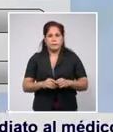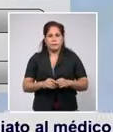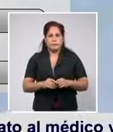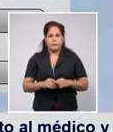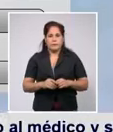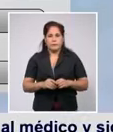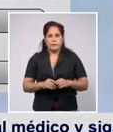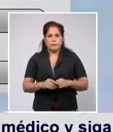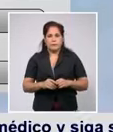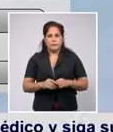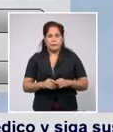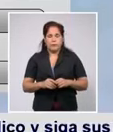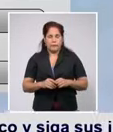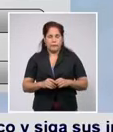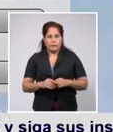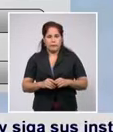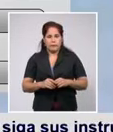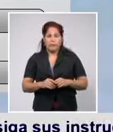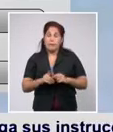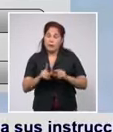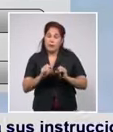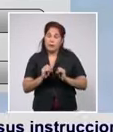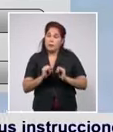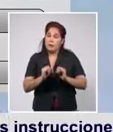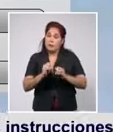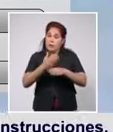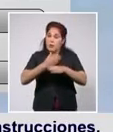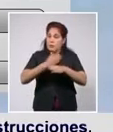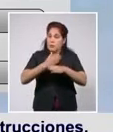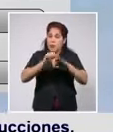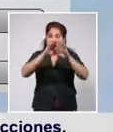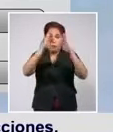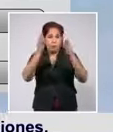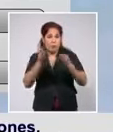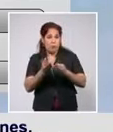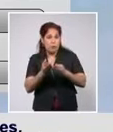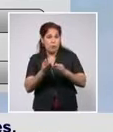de las Américas. Esto da una letalidad superior a la del mundo de un